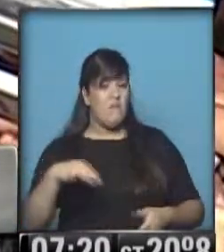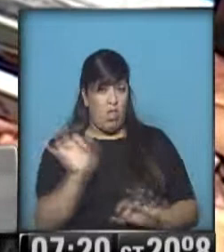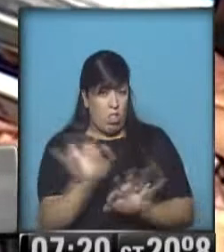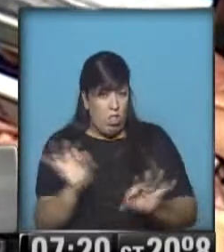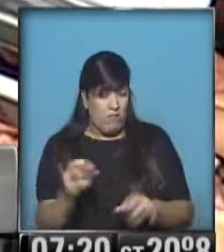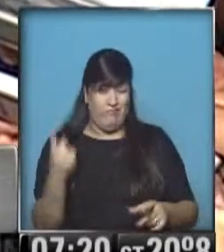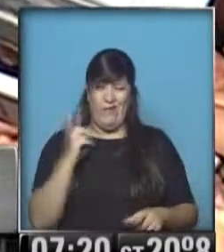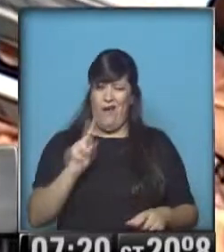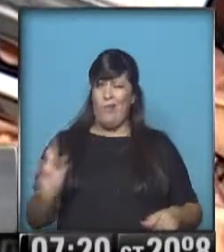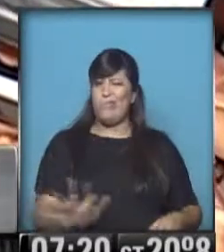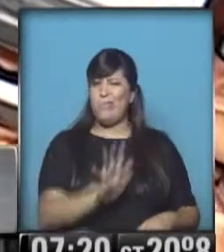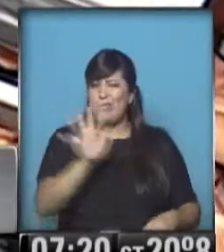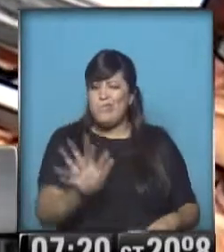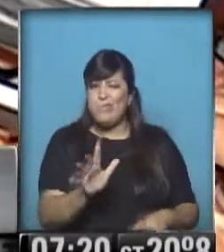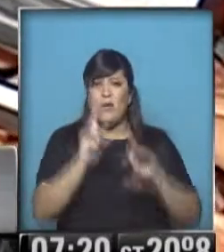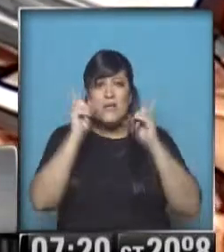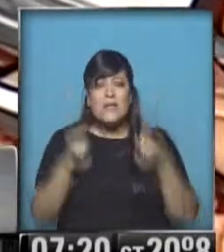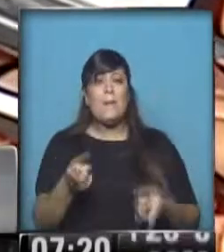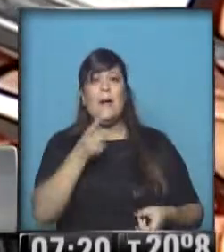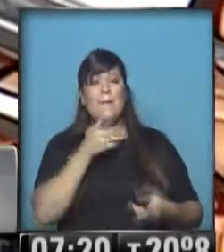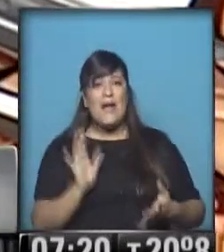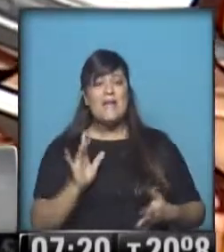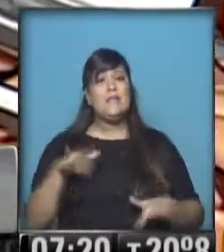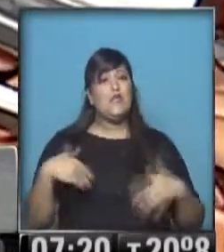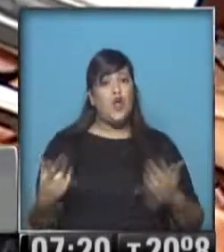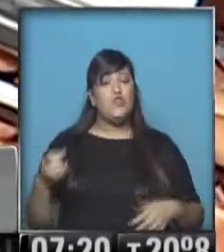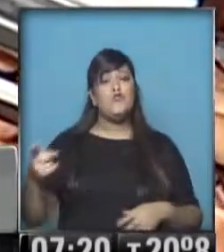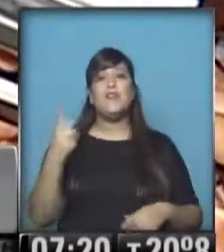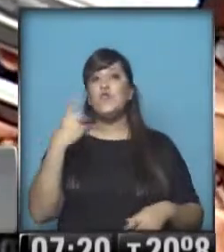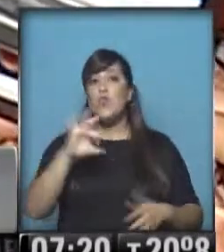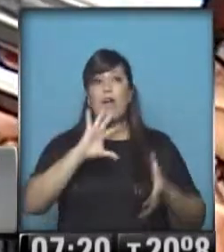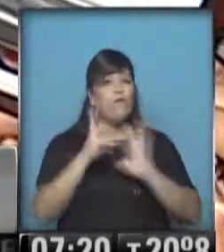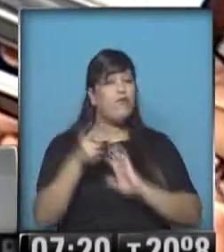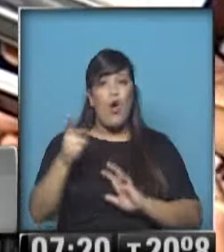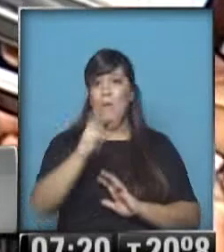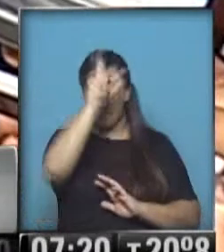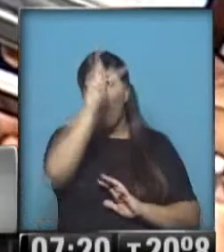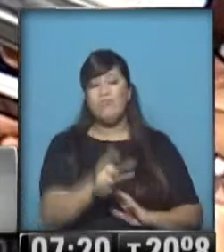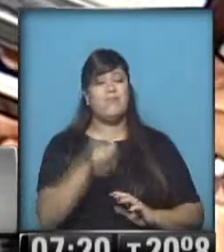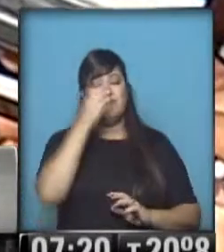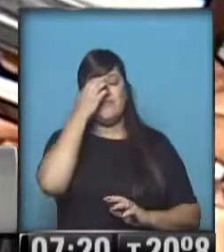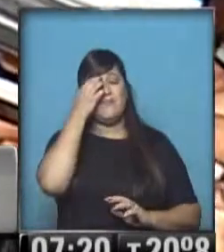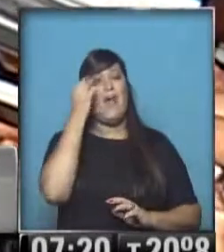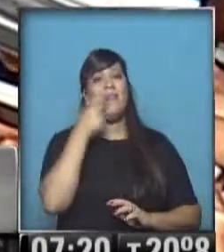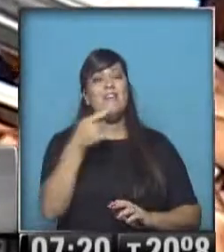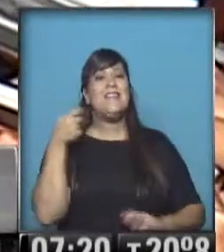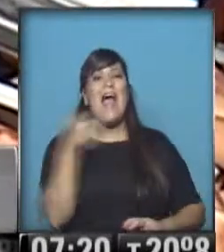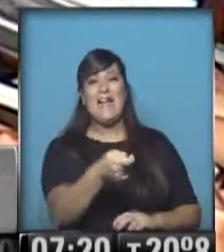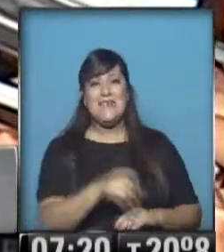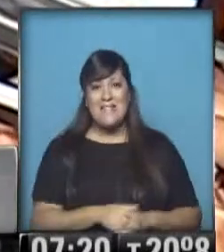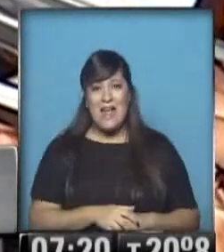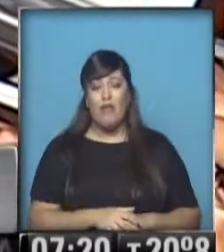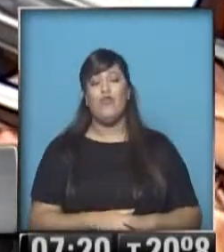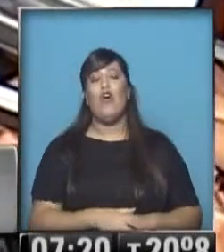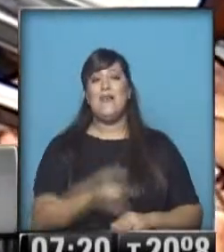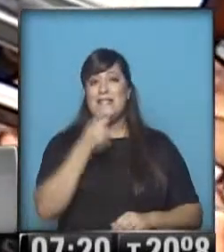extraño de todo esto es que pareciera ser que entonces la única figura que calza la del homicidio, porque la figura del homicidio